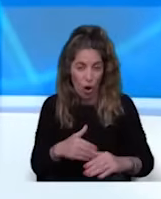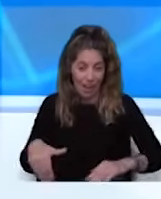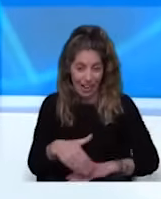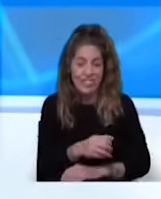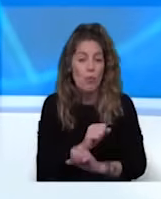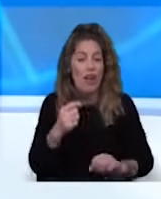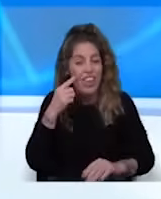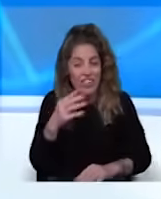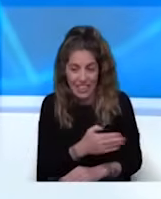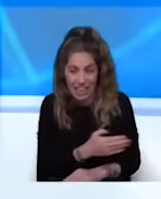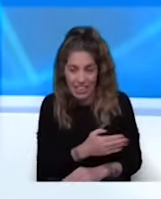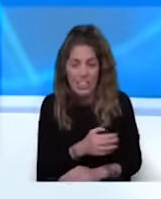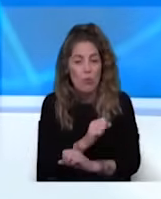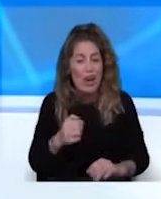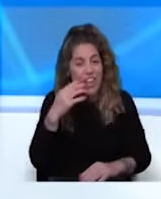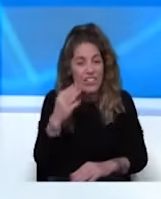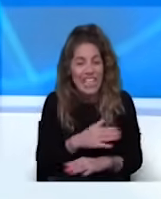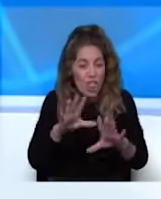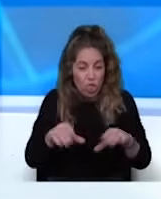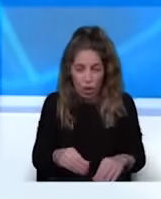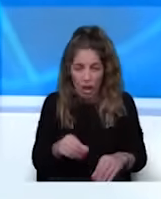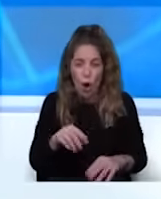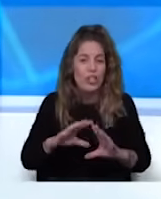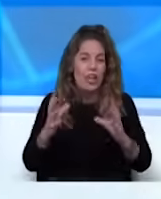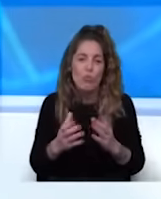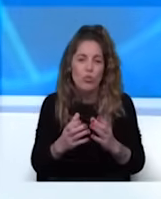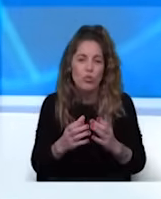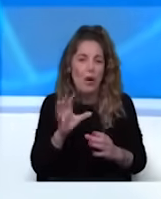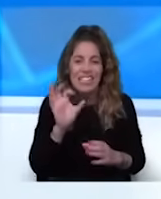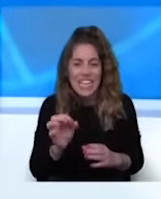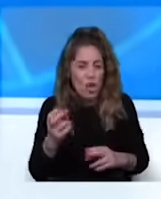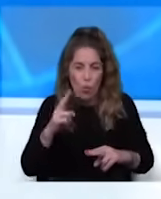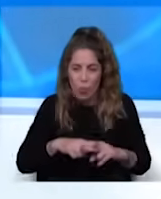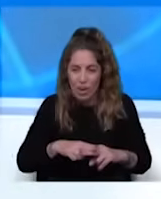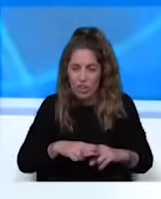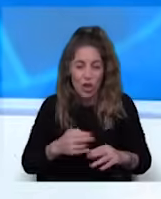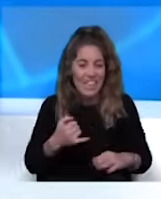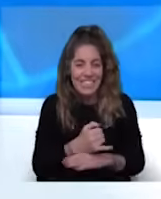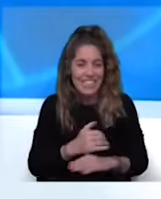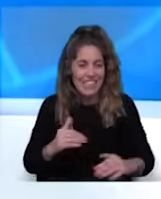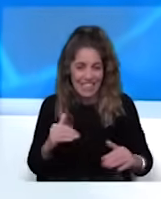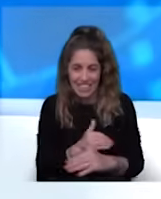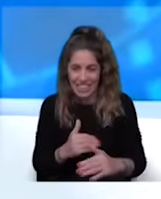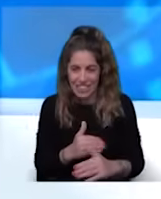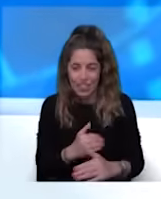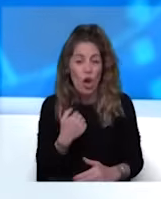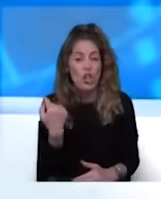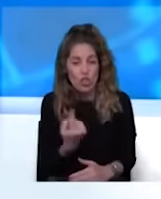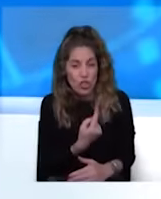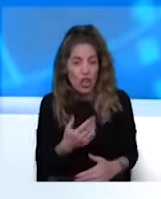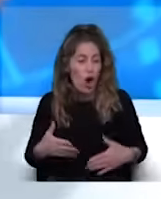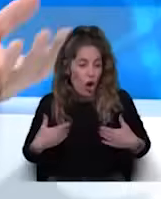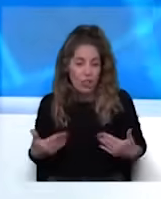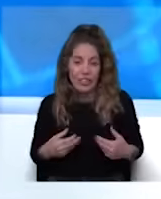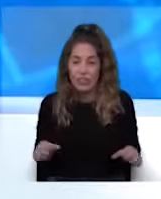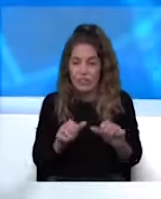se pueden evitar se pueden evitar todas hoy el mundo va al cero fallecido en siniestro de tránsito y nosotros estamos contentos